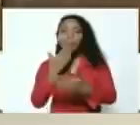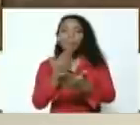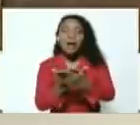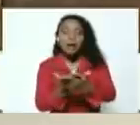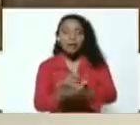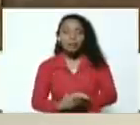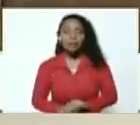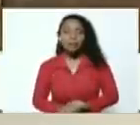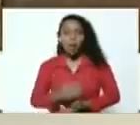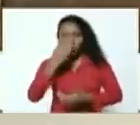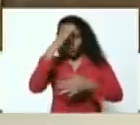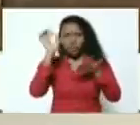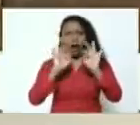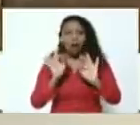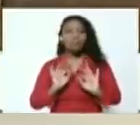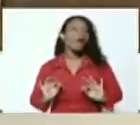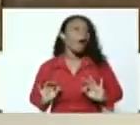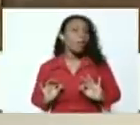Sin lugar a duda,